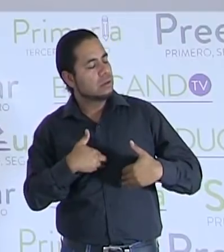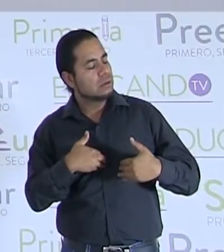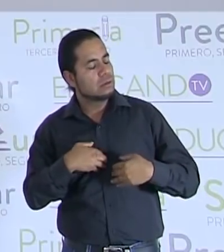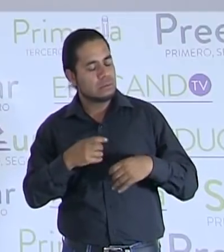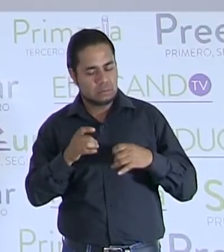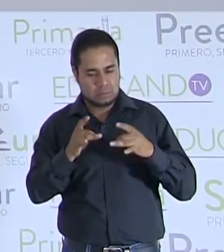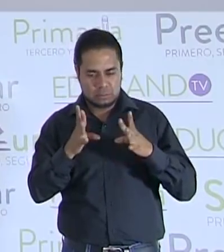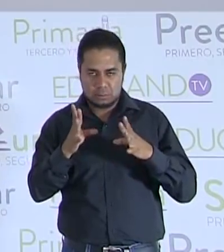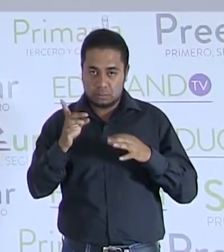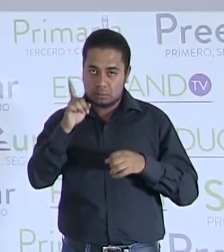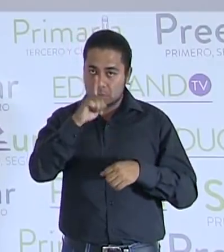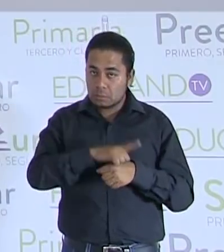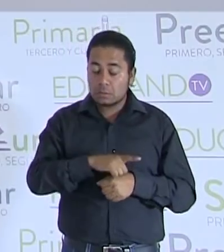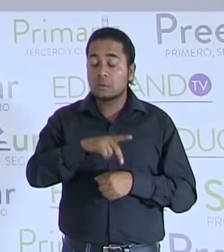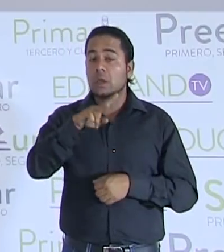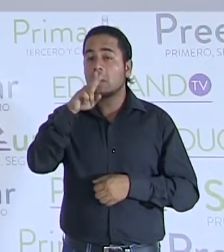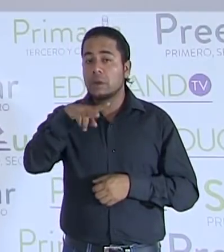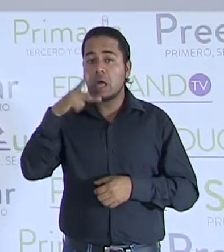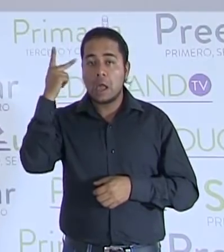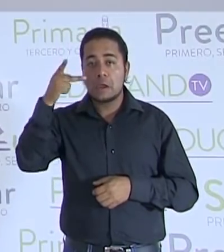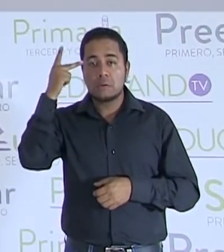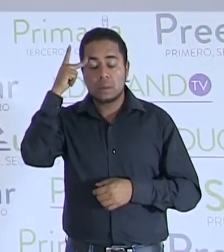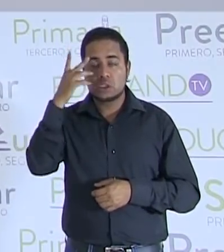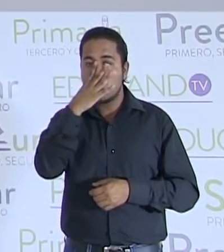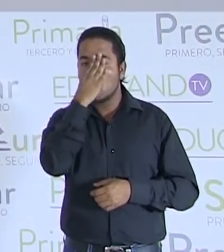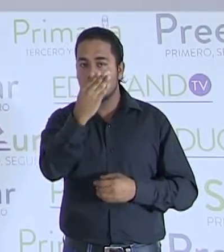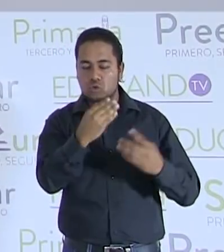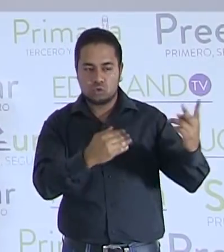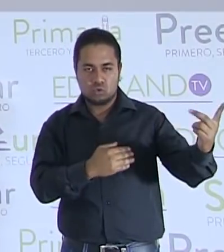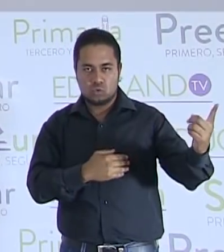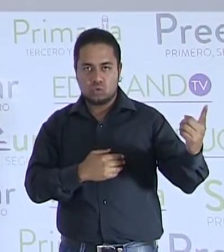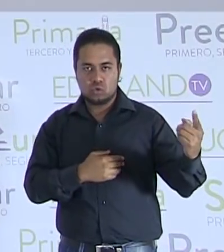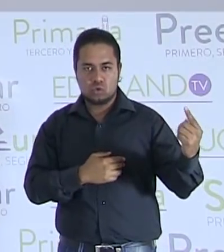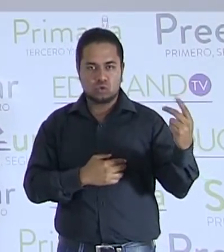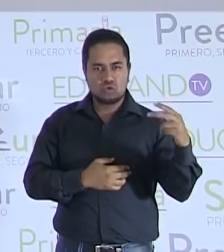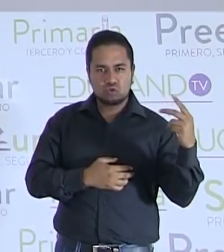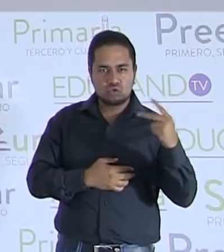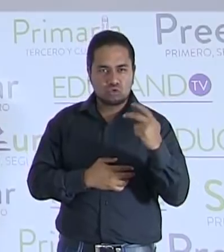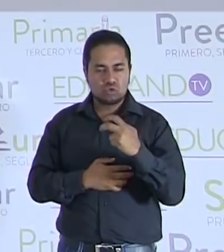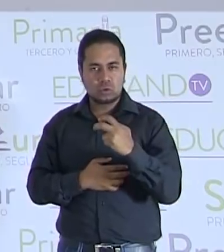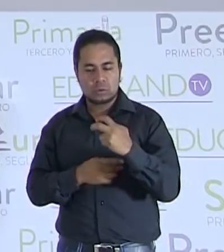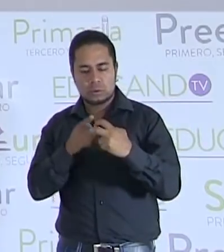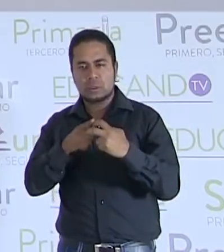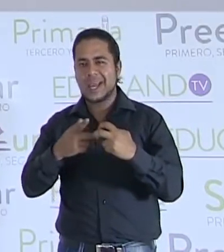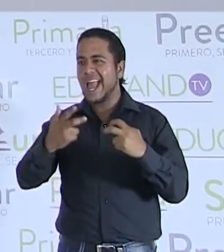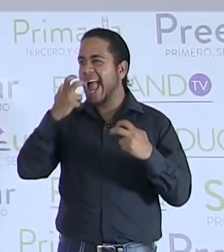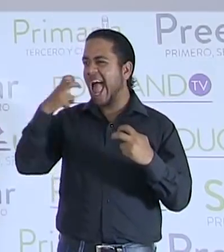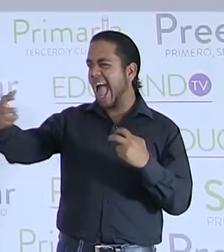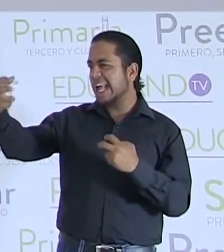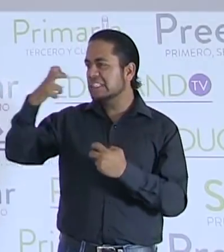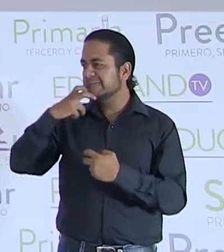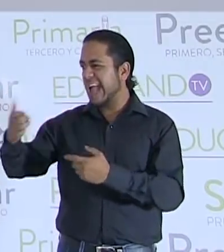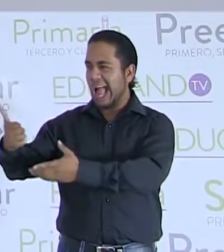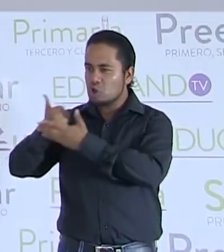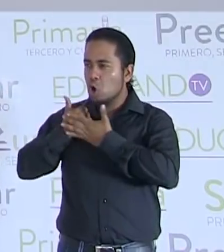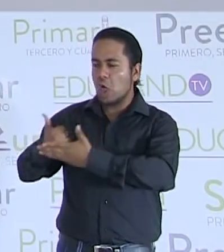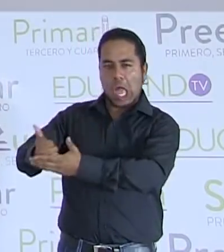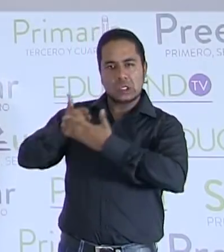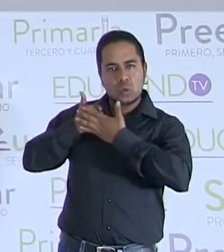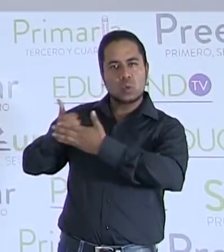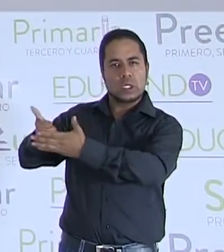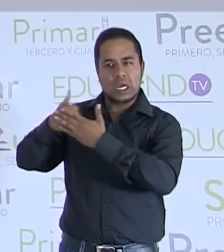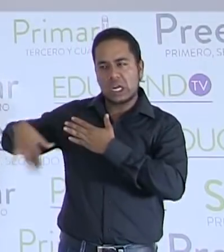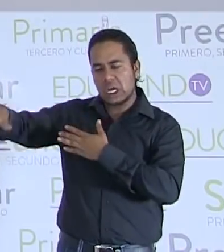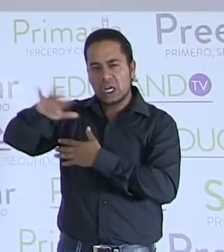ocasión resulta que al pastorcito de verdad se le apareció el coyote, y entonces empezó a gritar otra vez que lo ayudaran,